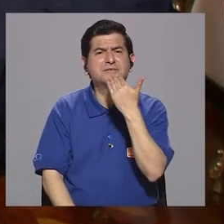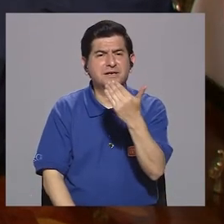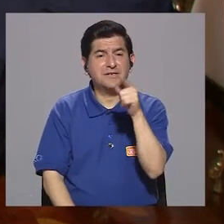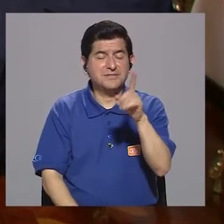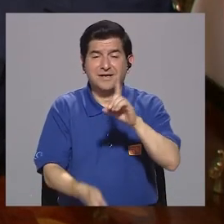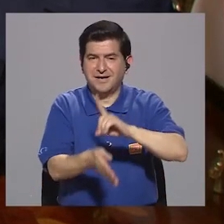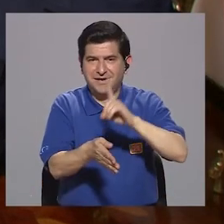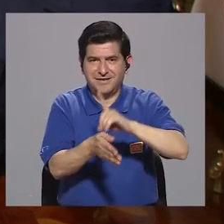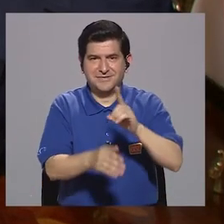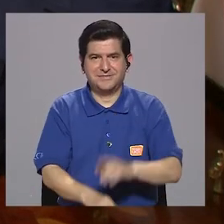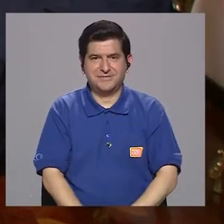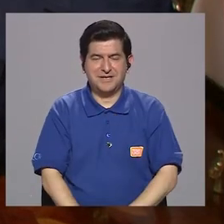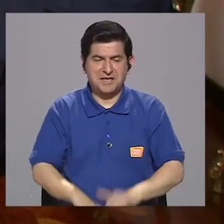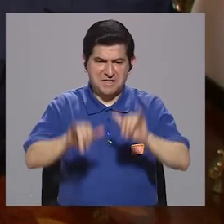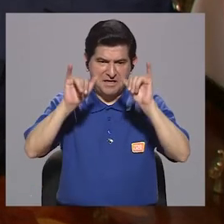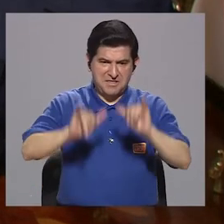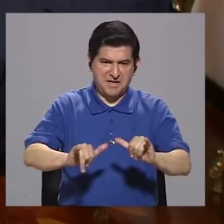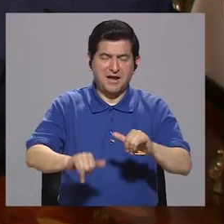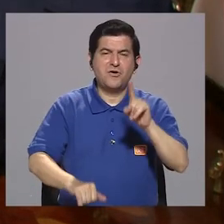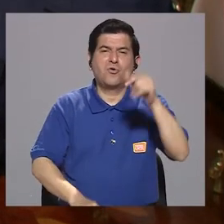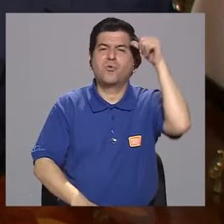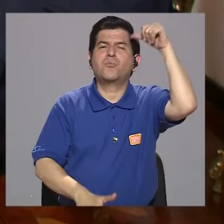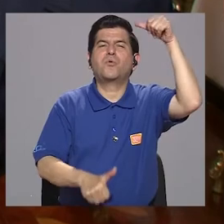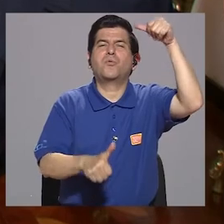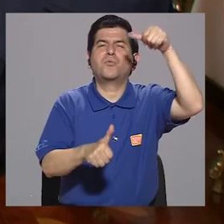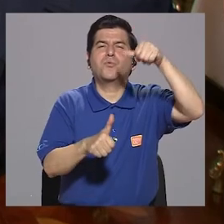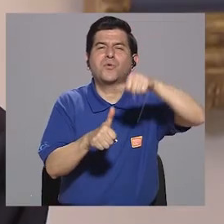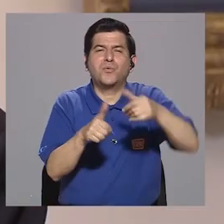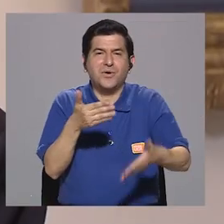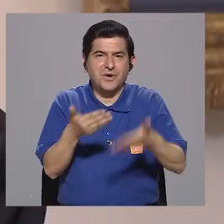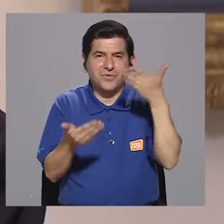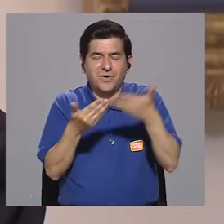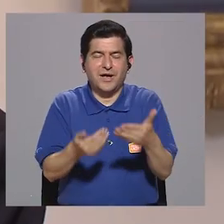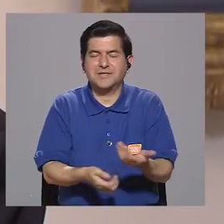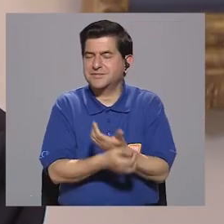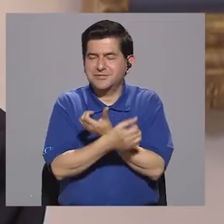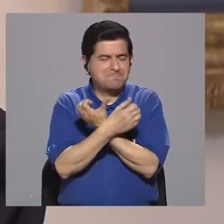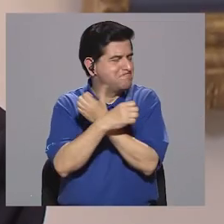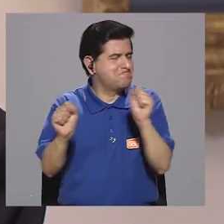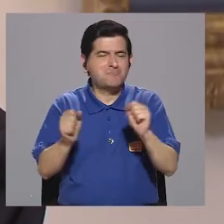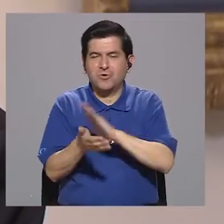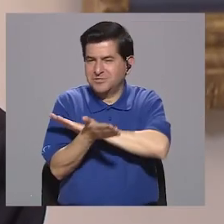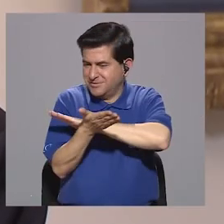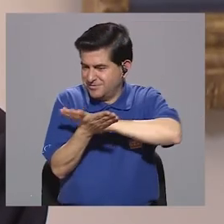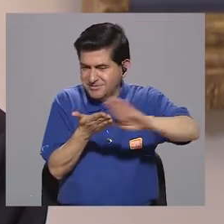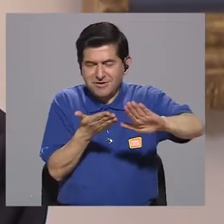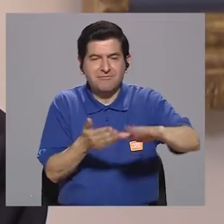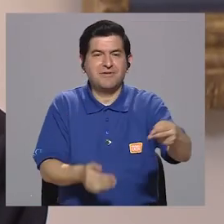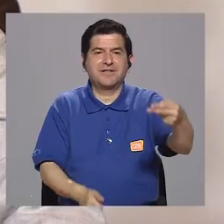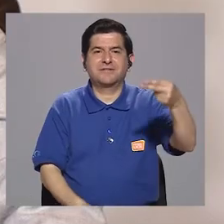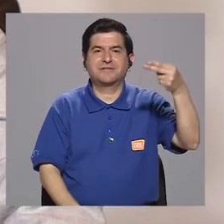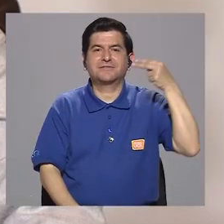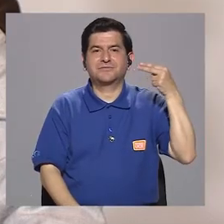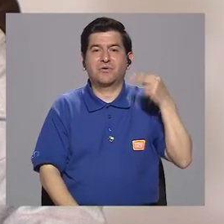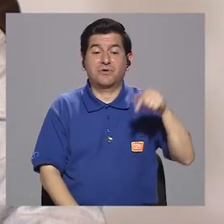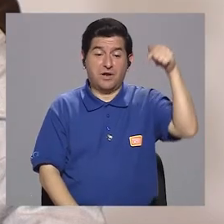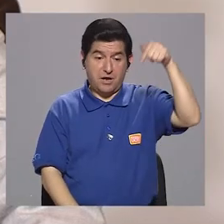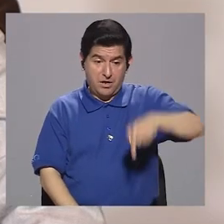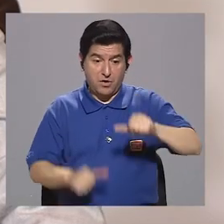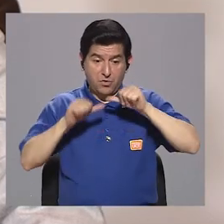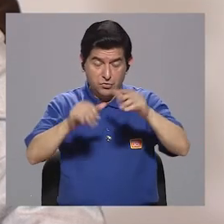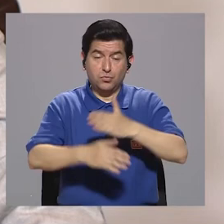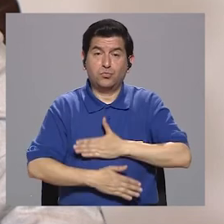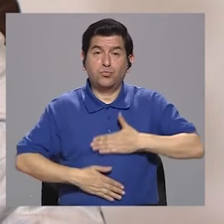a ese doctor y que nos quede como un recuerdo casi imposible de borrar de aquella historia que hoy